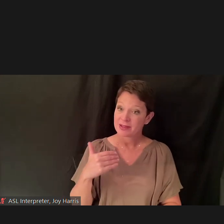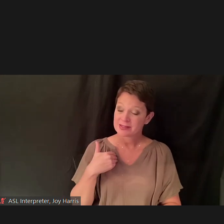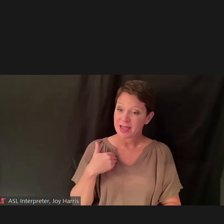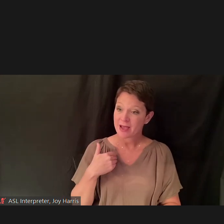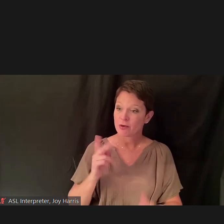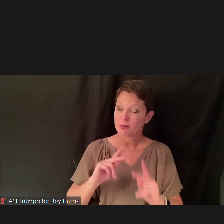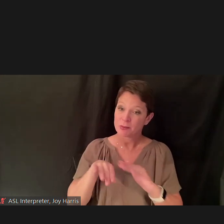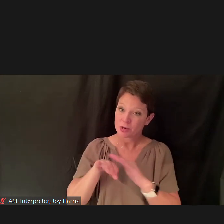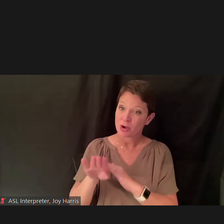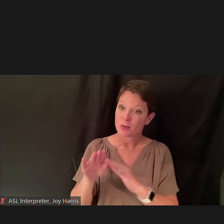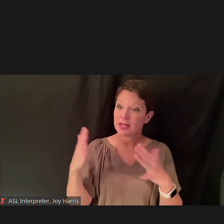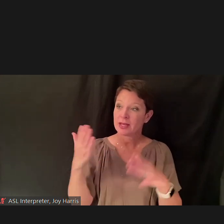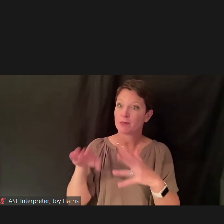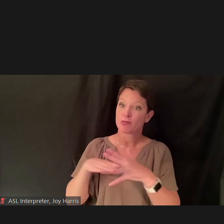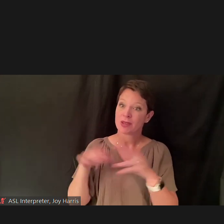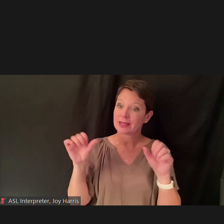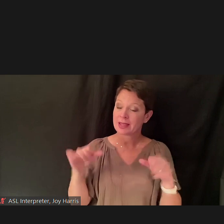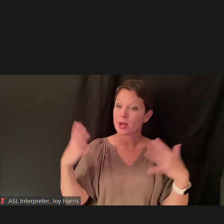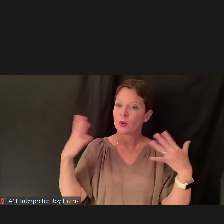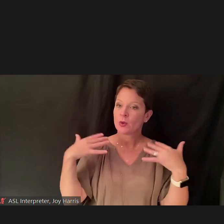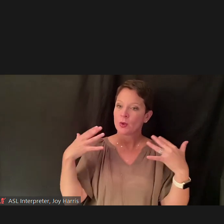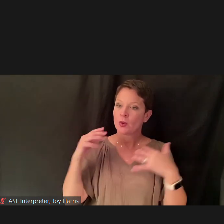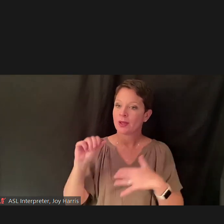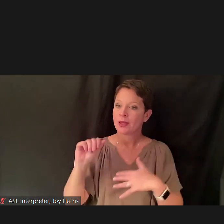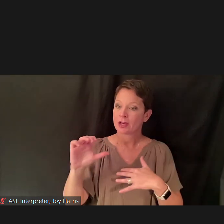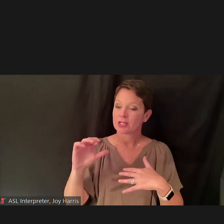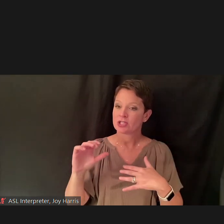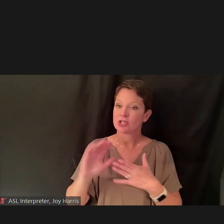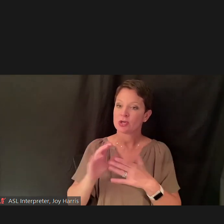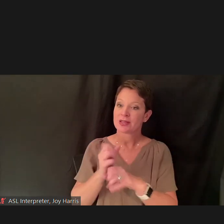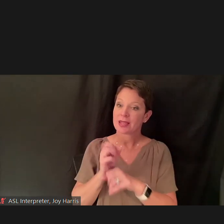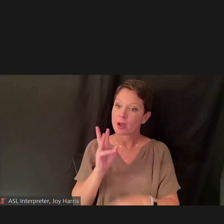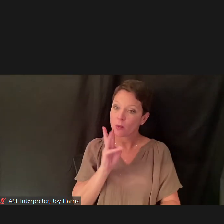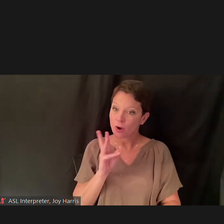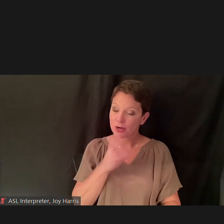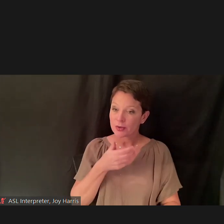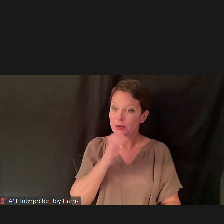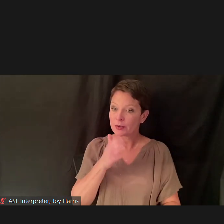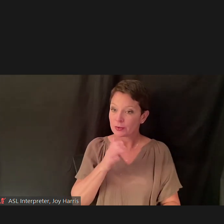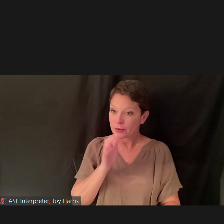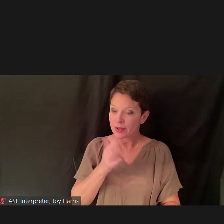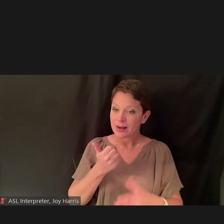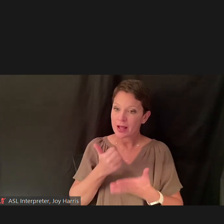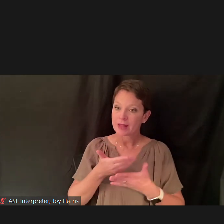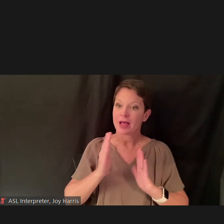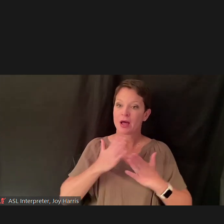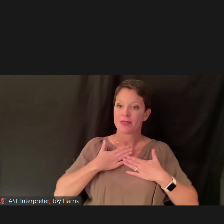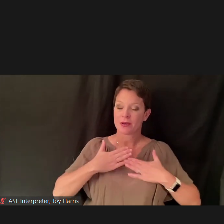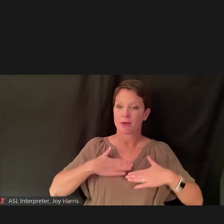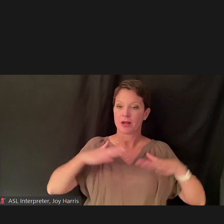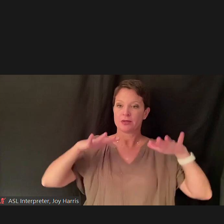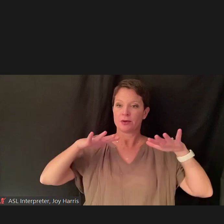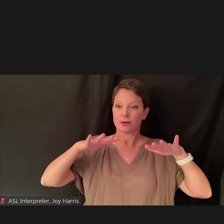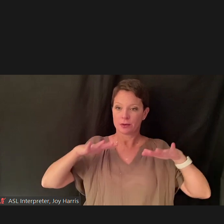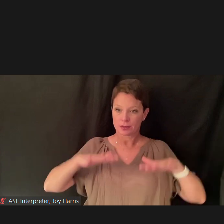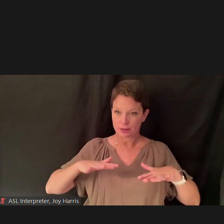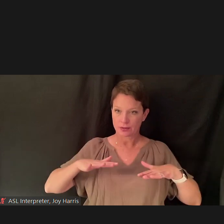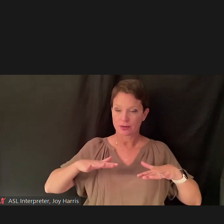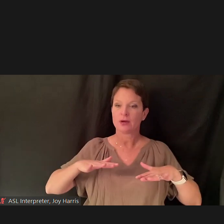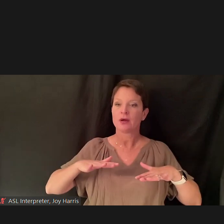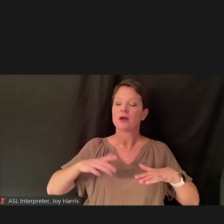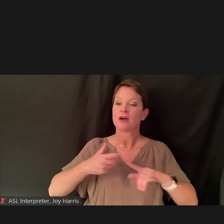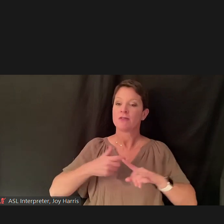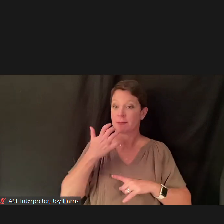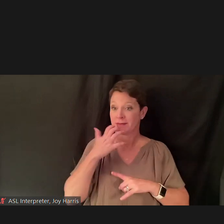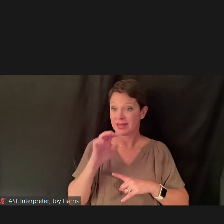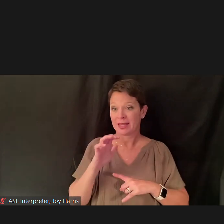hay bibliotecas donde pueden entrar a utilizar el aire acondicionado, buscar la